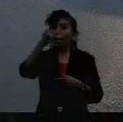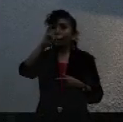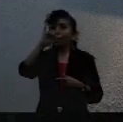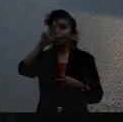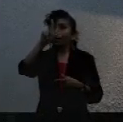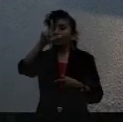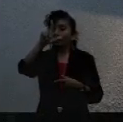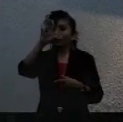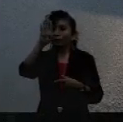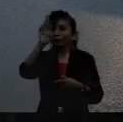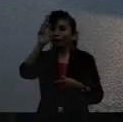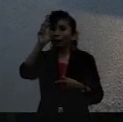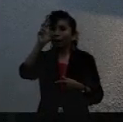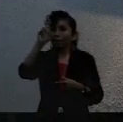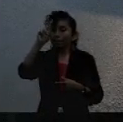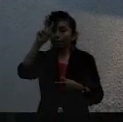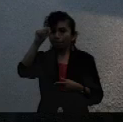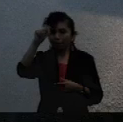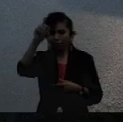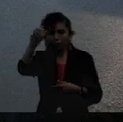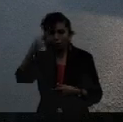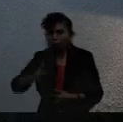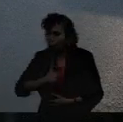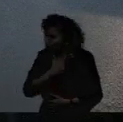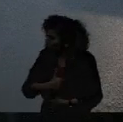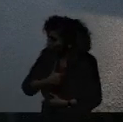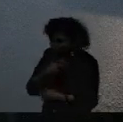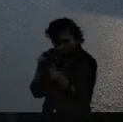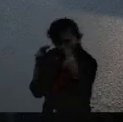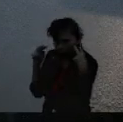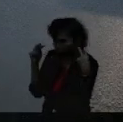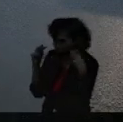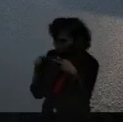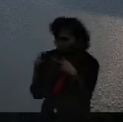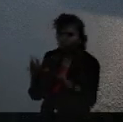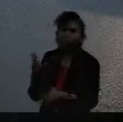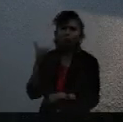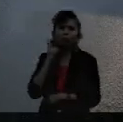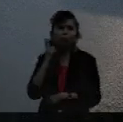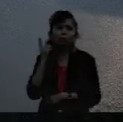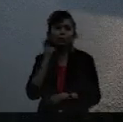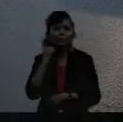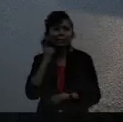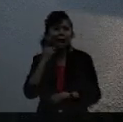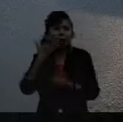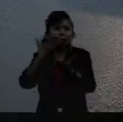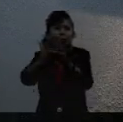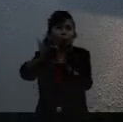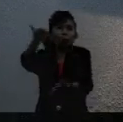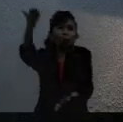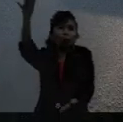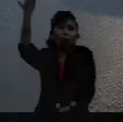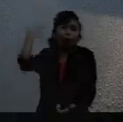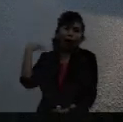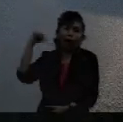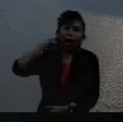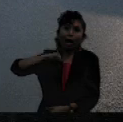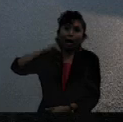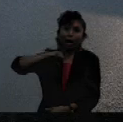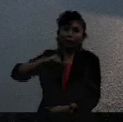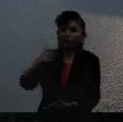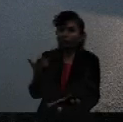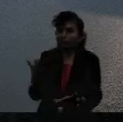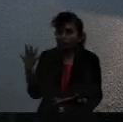verle Don Gilberto pastrana Qué gusto verle diputado Constituyente eso es lo